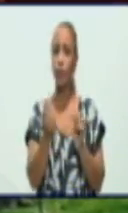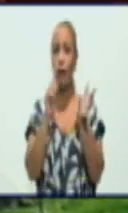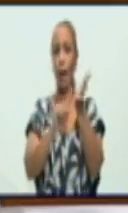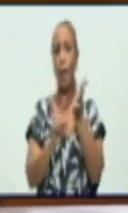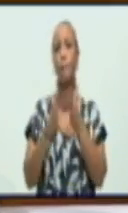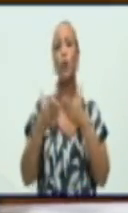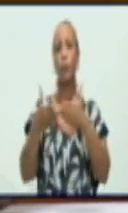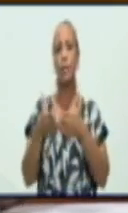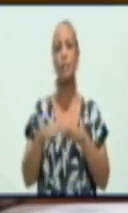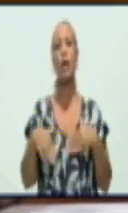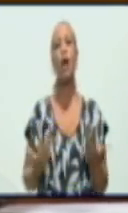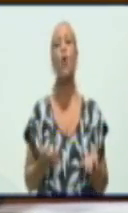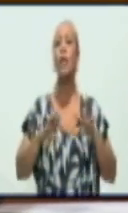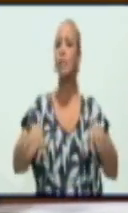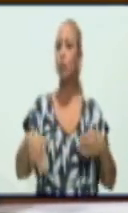No, una situación muy compleja.